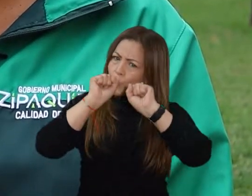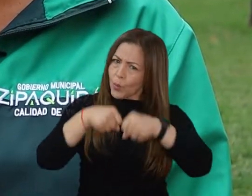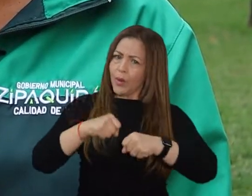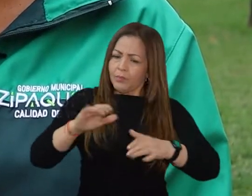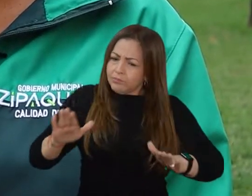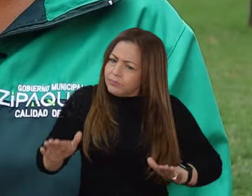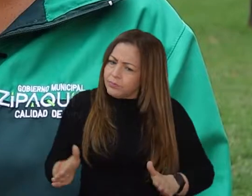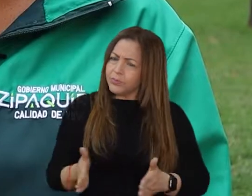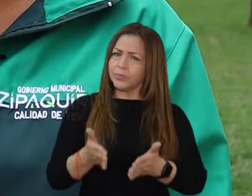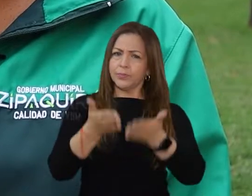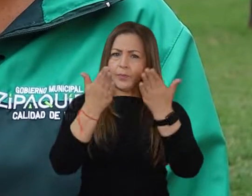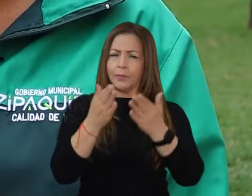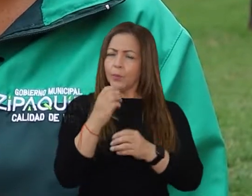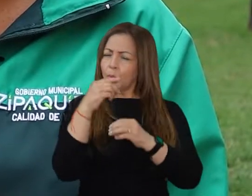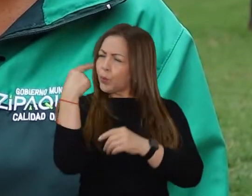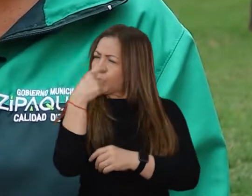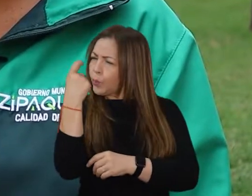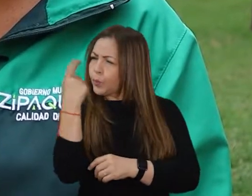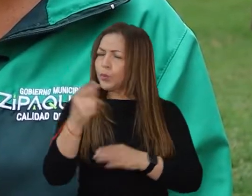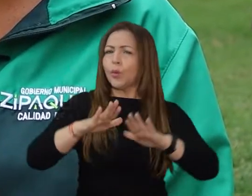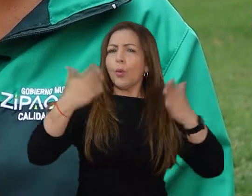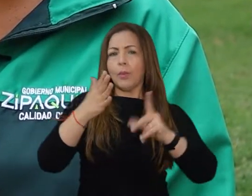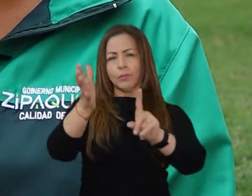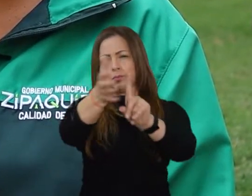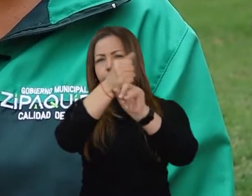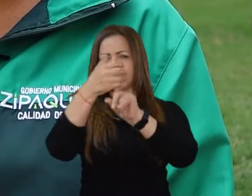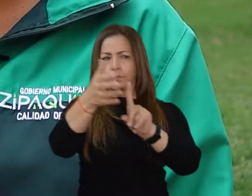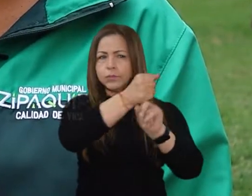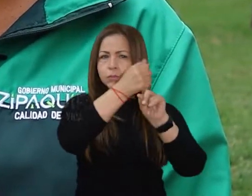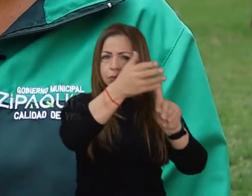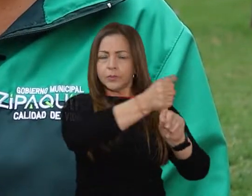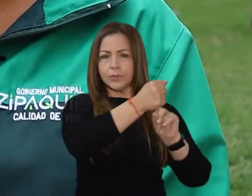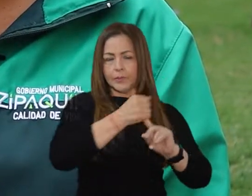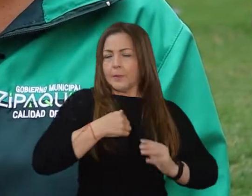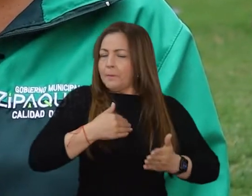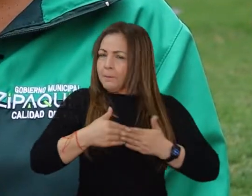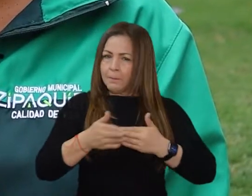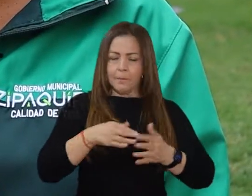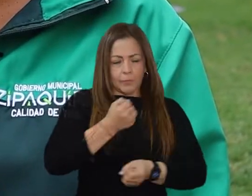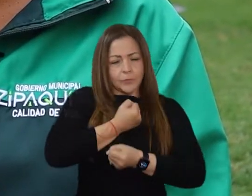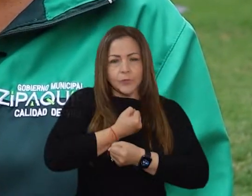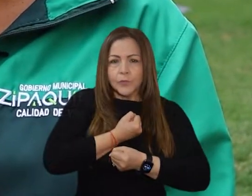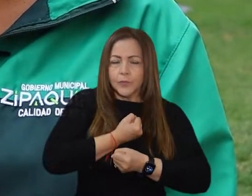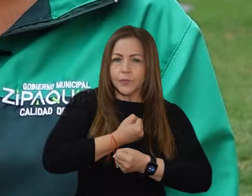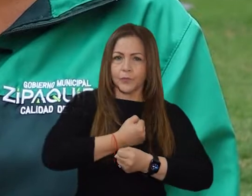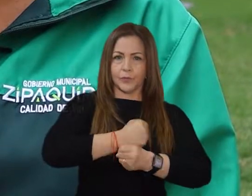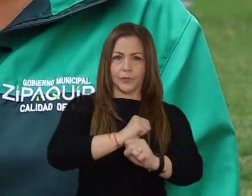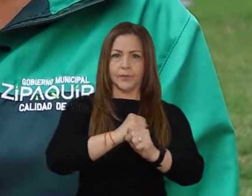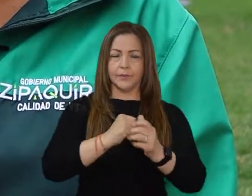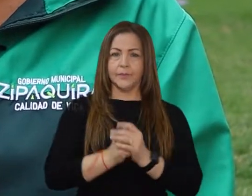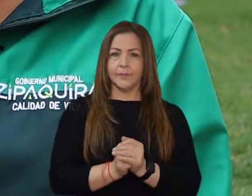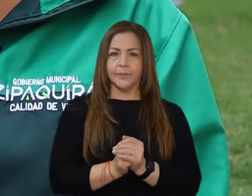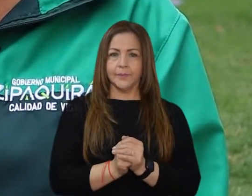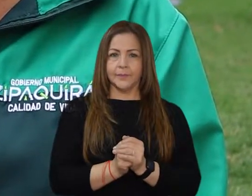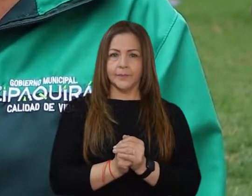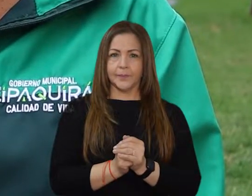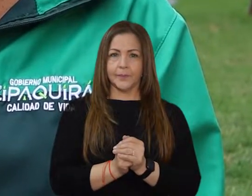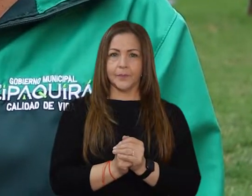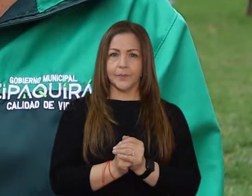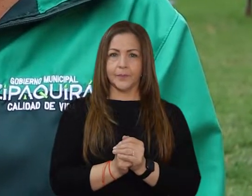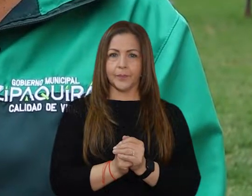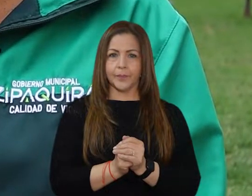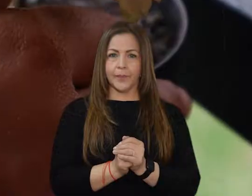algo, sino que han buscado la forma de que lo logre, lo que yo me proponga, de mil y unas